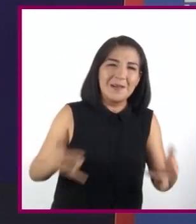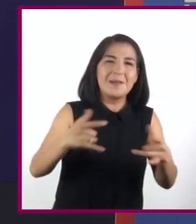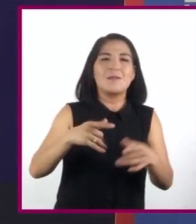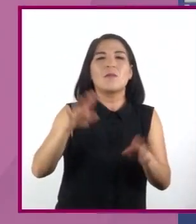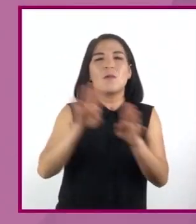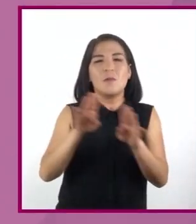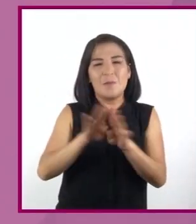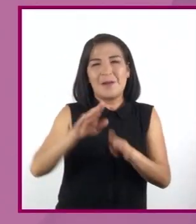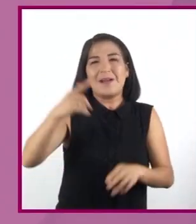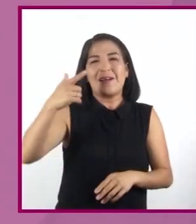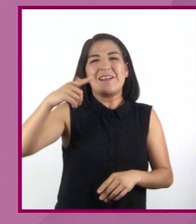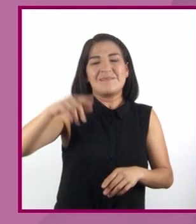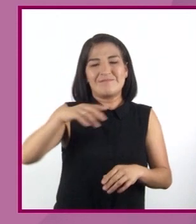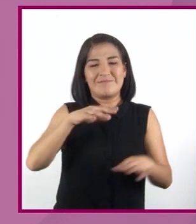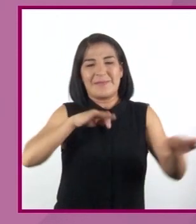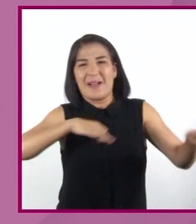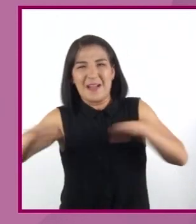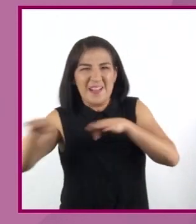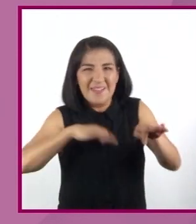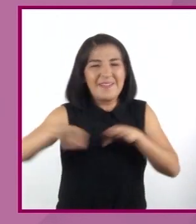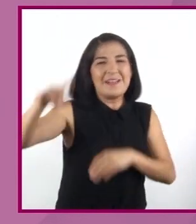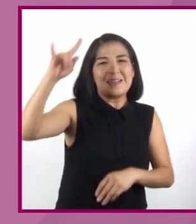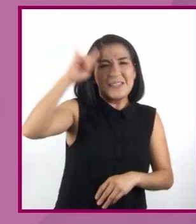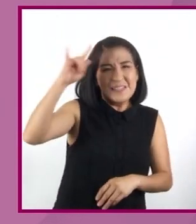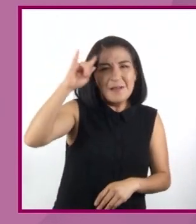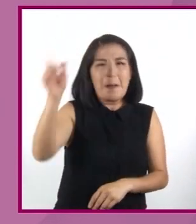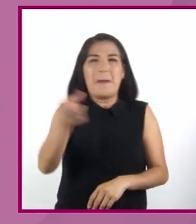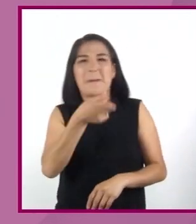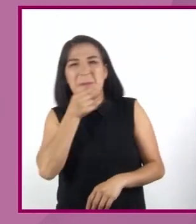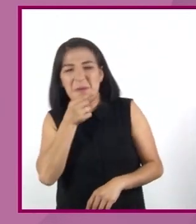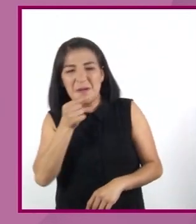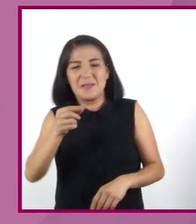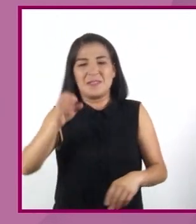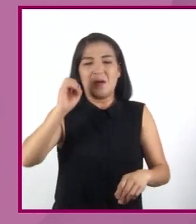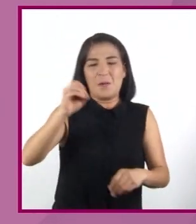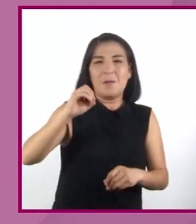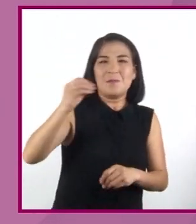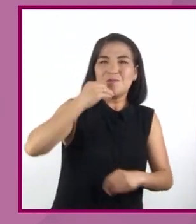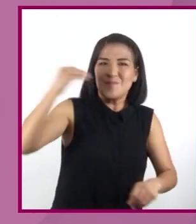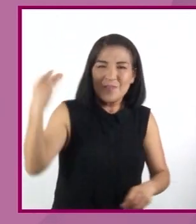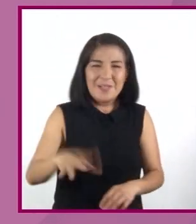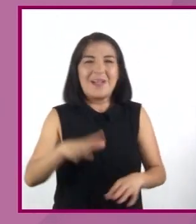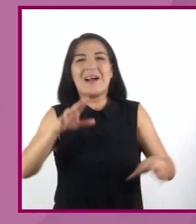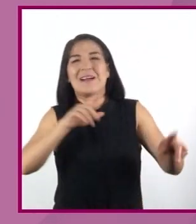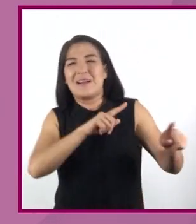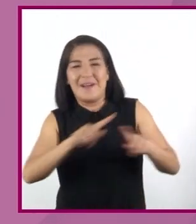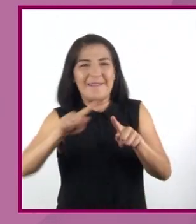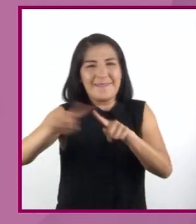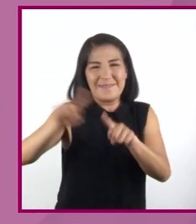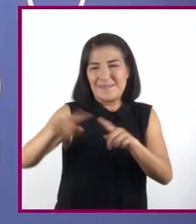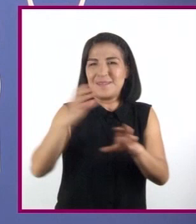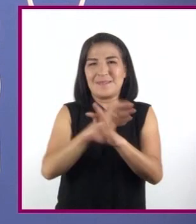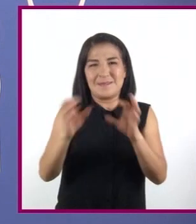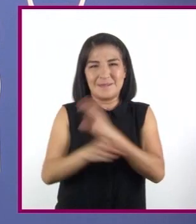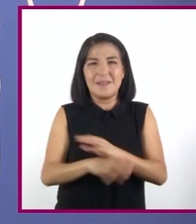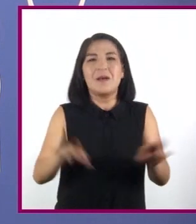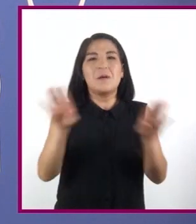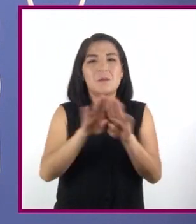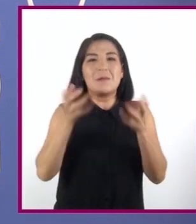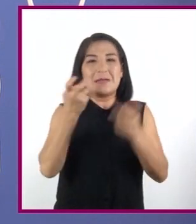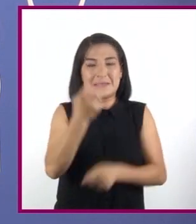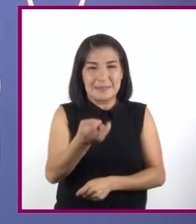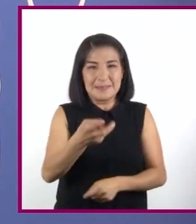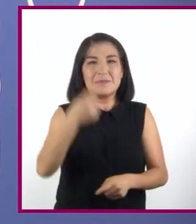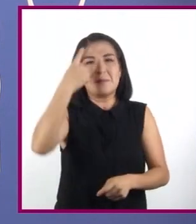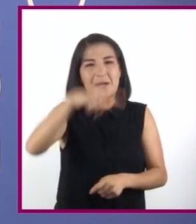subgéneros como ciencia ficción, terror, policíaco, aventuras, sagas u otros. A través de la sesión, aprenderán a